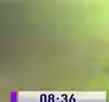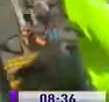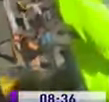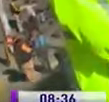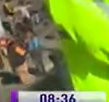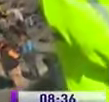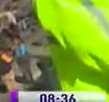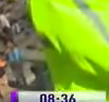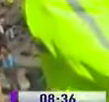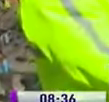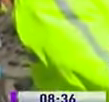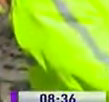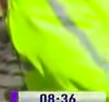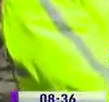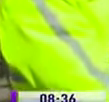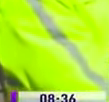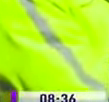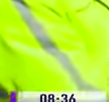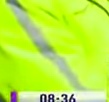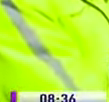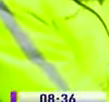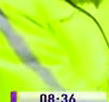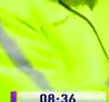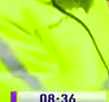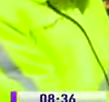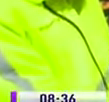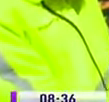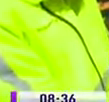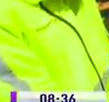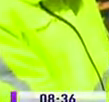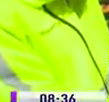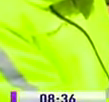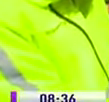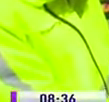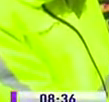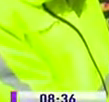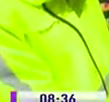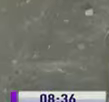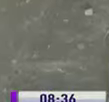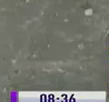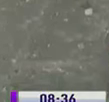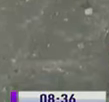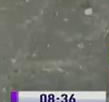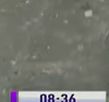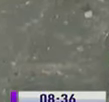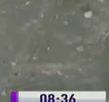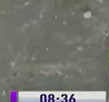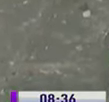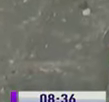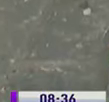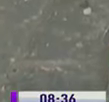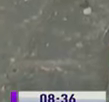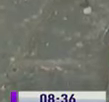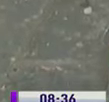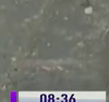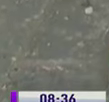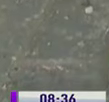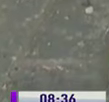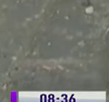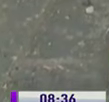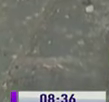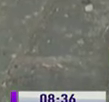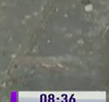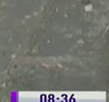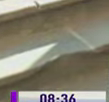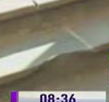es censurable el hecho pero lamentablemente creo que pueden las necesidades de la persona y aprovechan